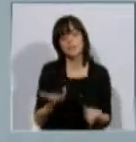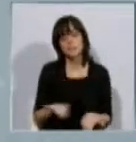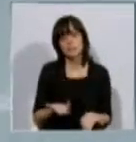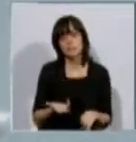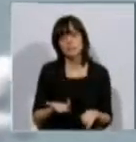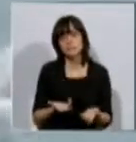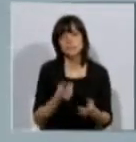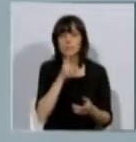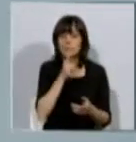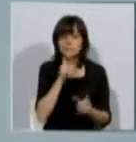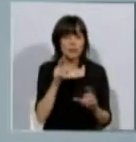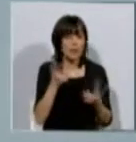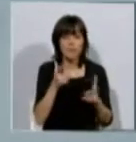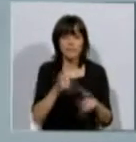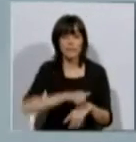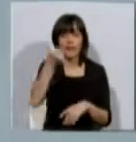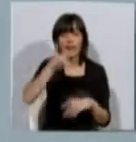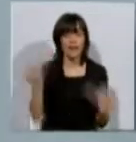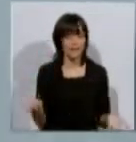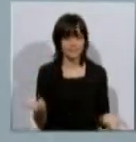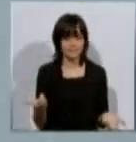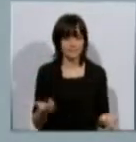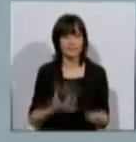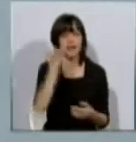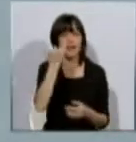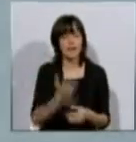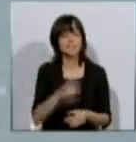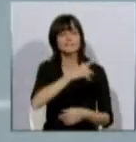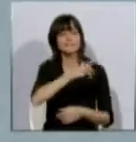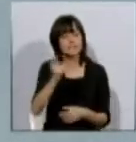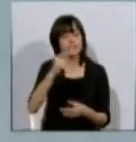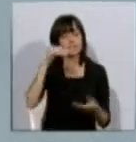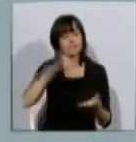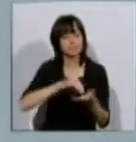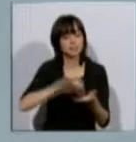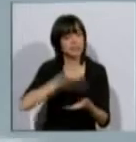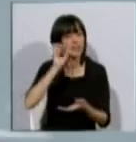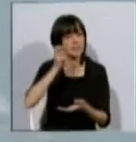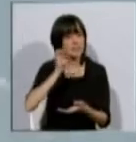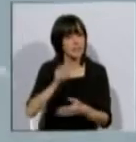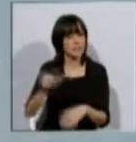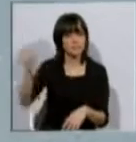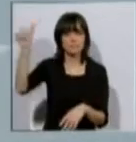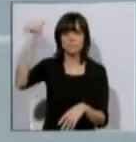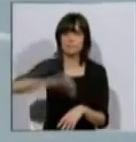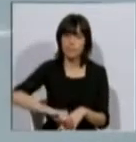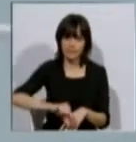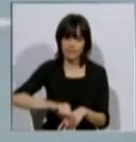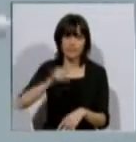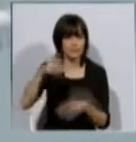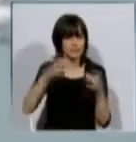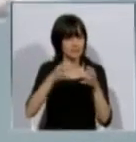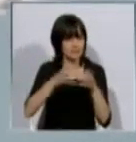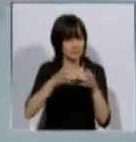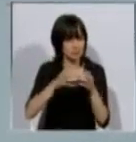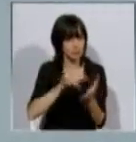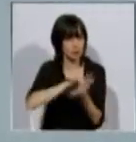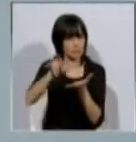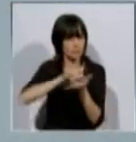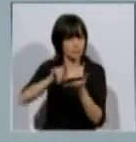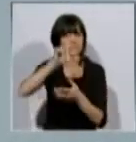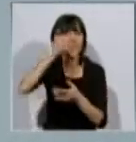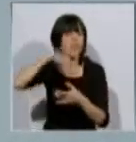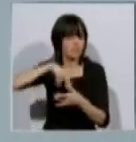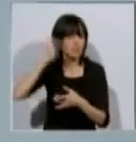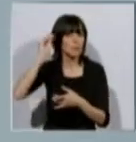a tener ganancias. Hay aproximadamente unos 100 millones de dólares de pérdida en el principal grupo aerocomercial de